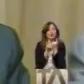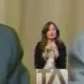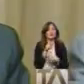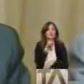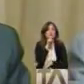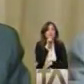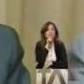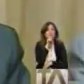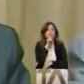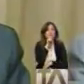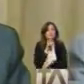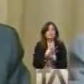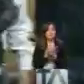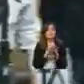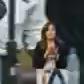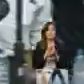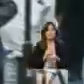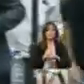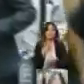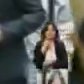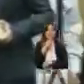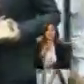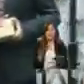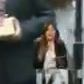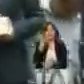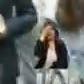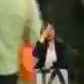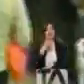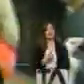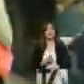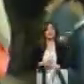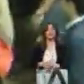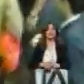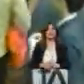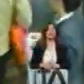silencio, a quienes el tiempo obligará ya a tomar posturas. Dayana Monroy, 24.